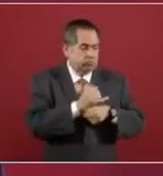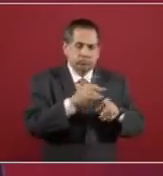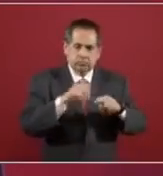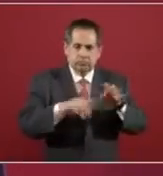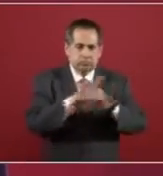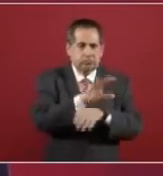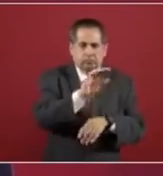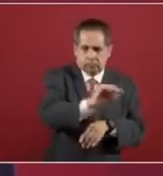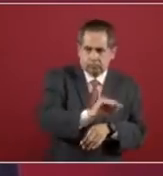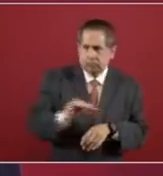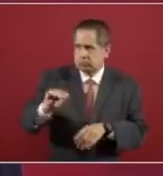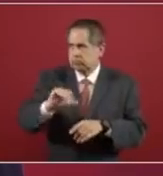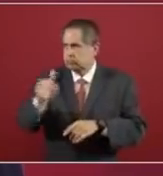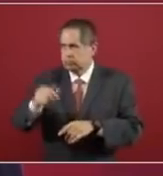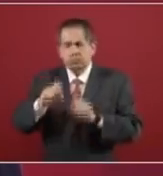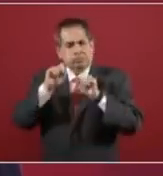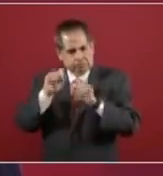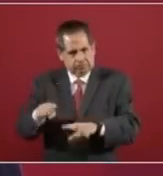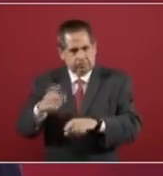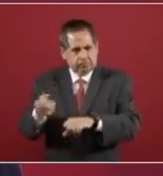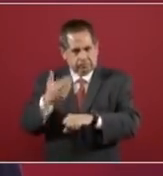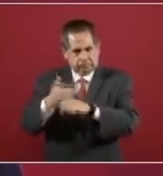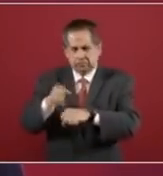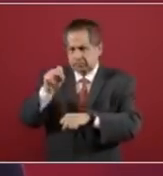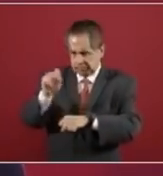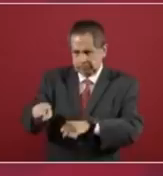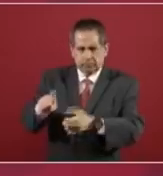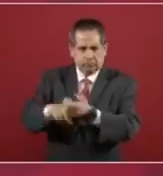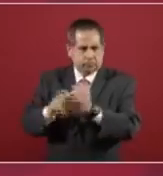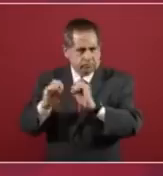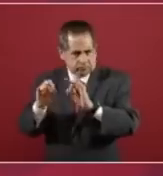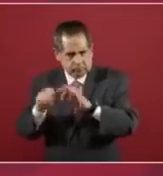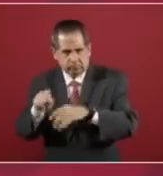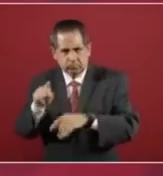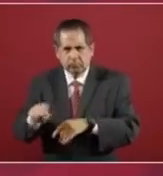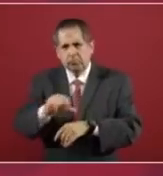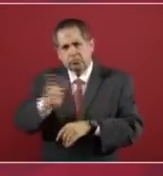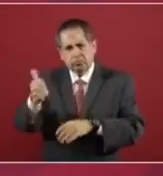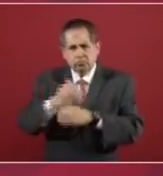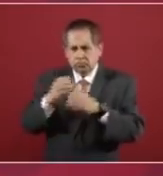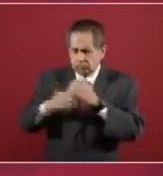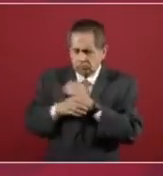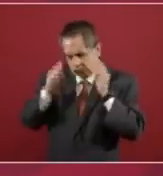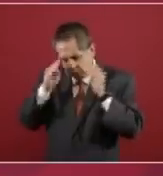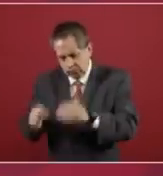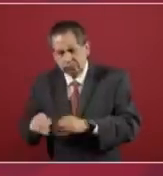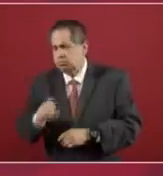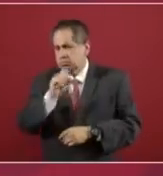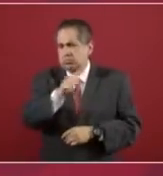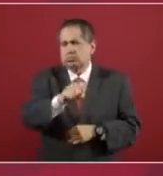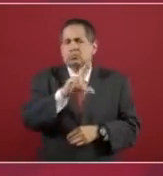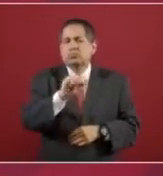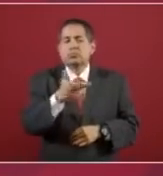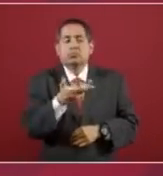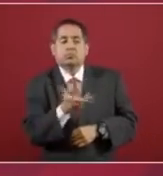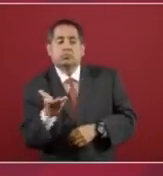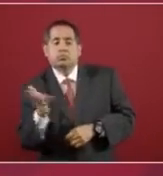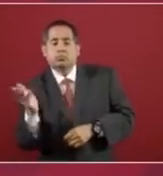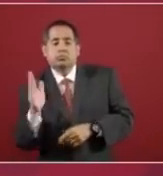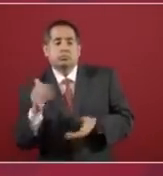reubicados en sus mismas secretarías, van a tener otras ocupaciones, pero no se les va a